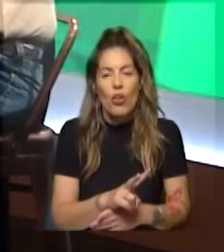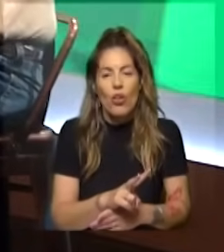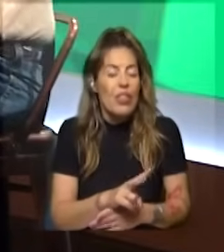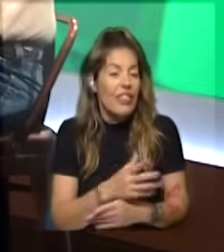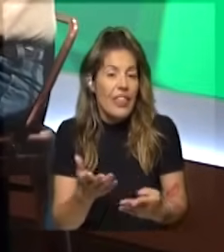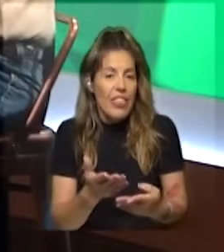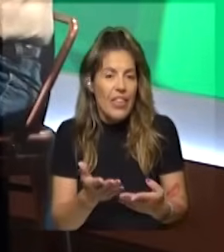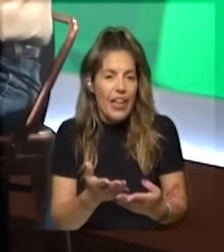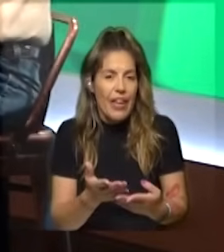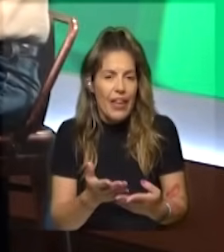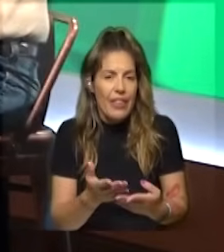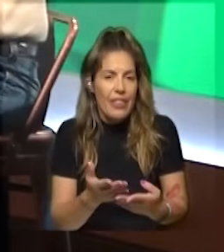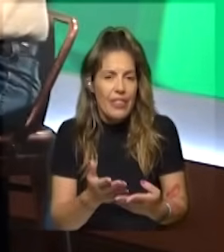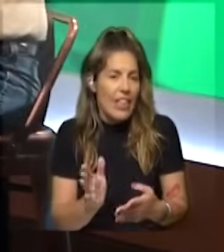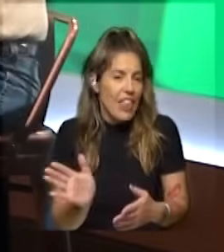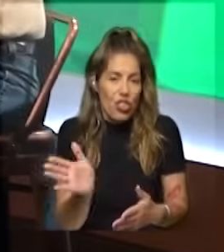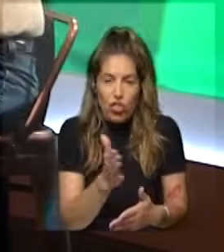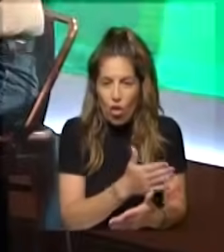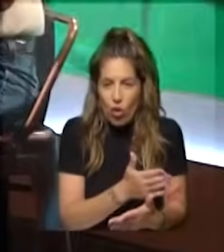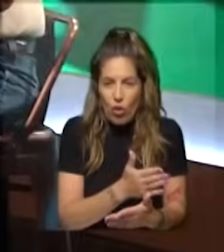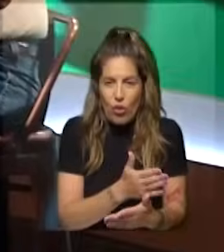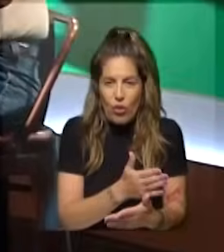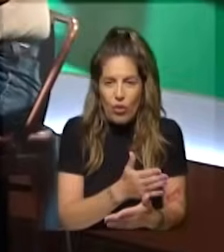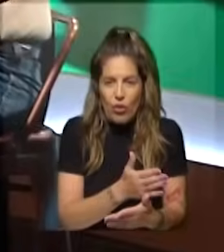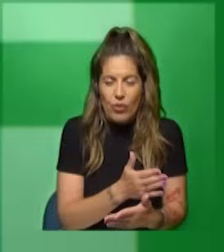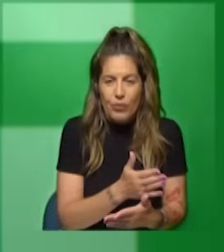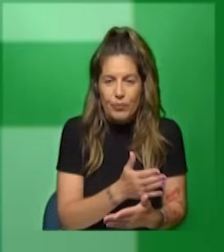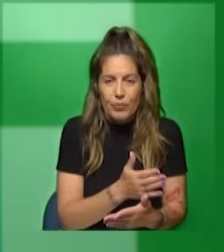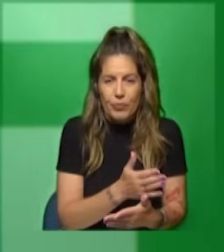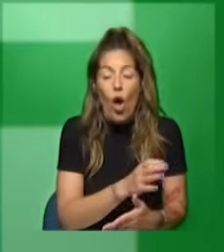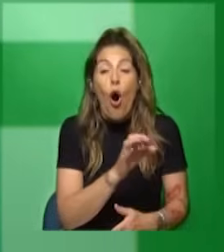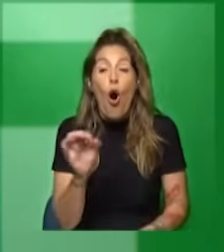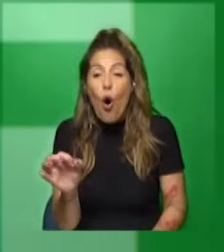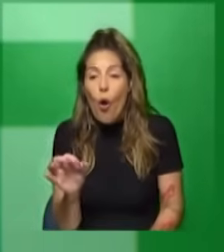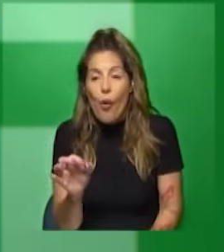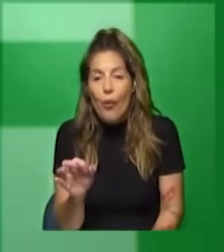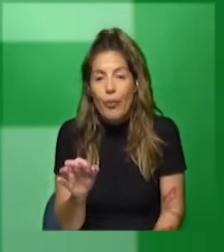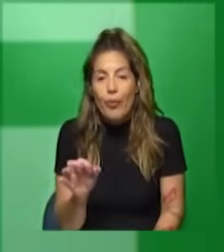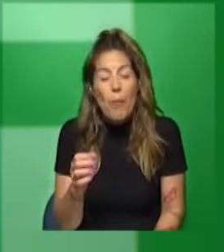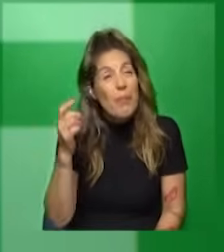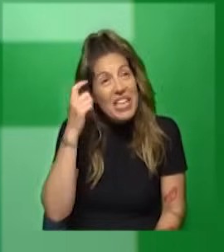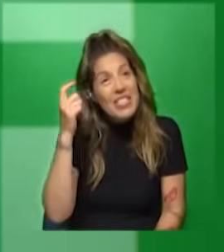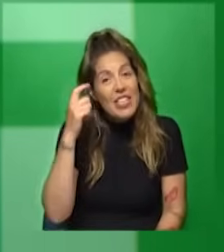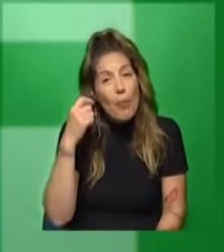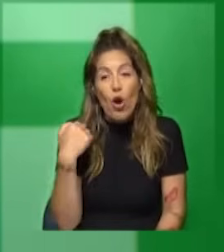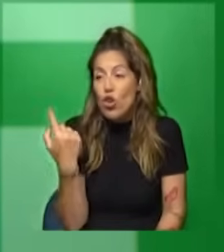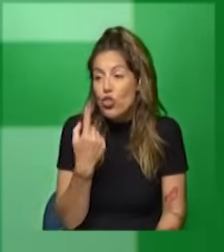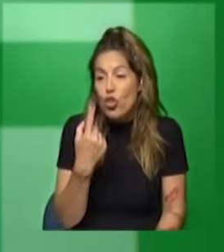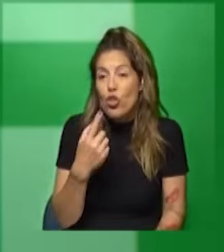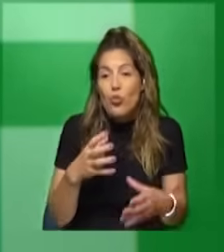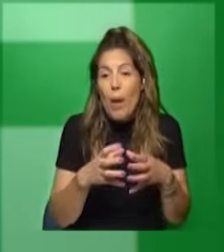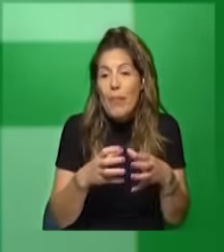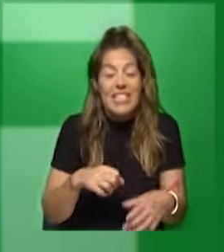desde el hard power al soft power, en términos. O bien pensamos que somos una especie